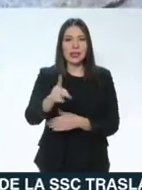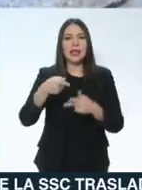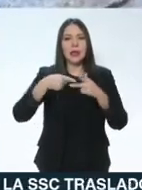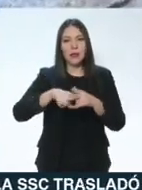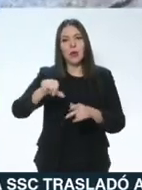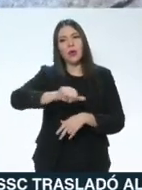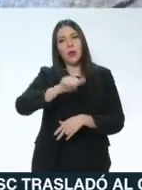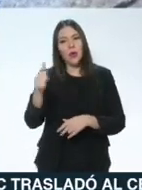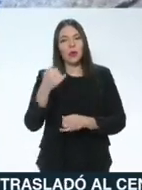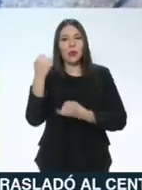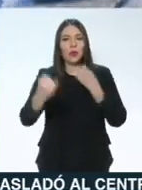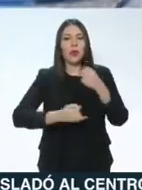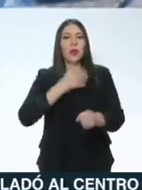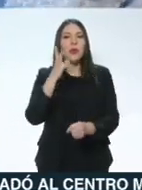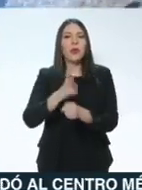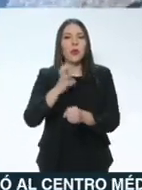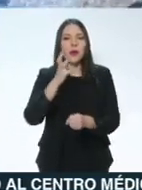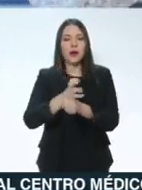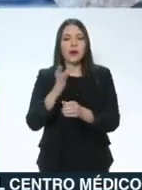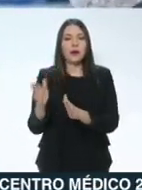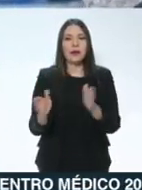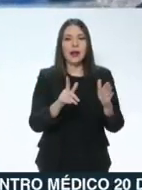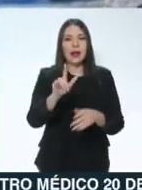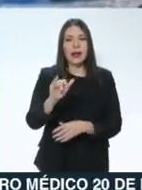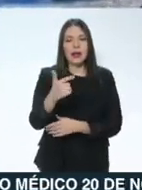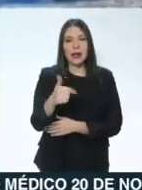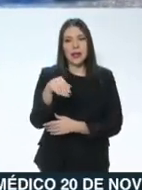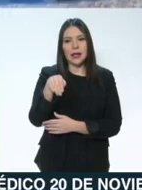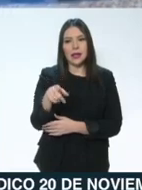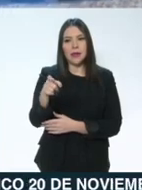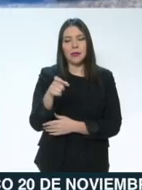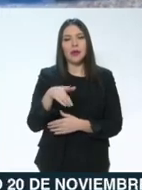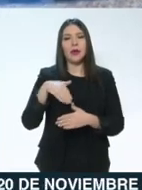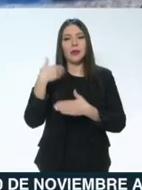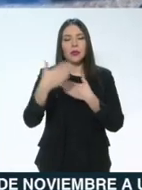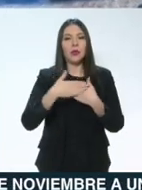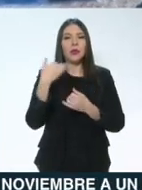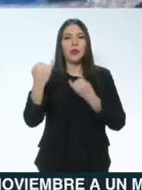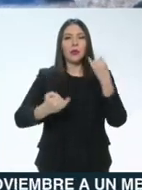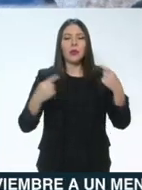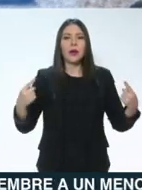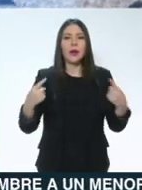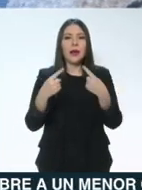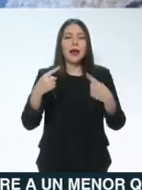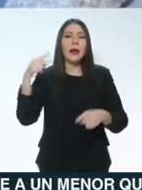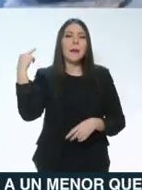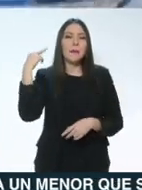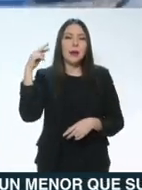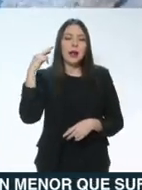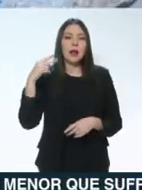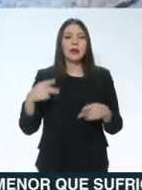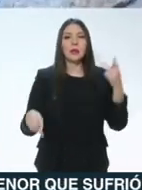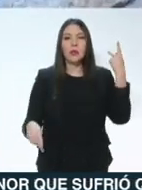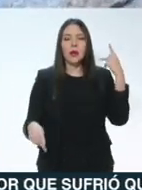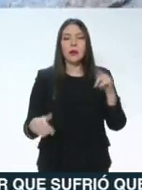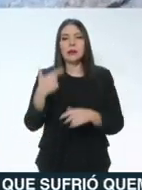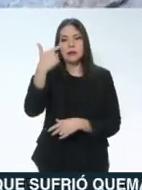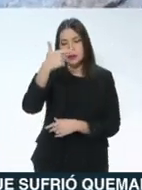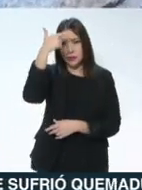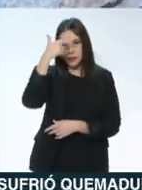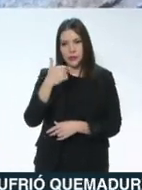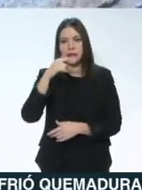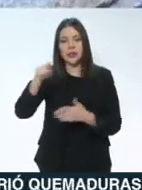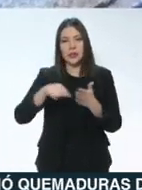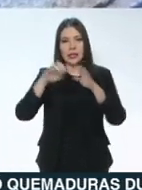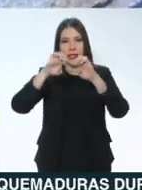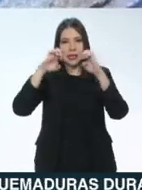MX. Esta vez el Puerto Jarocho con el partido entre Veracruz y Puebla a las 7 de la noche y en el Jalisco